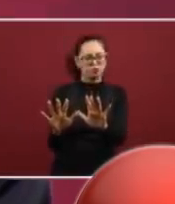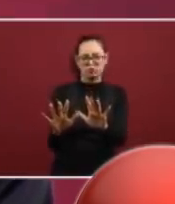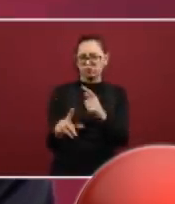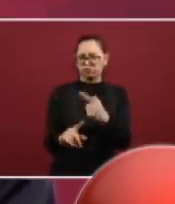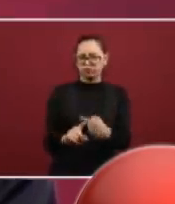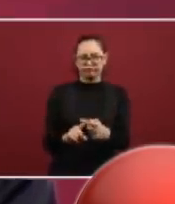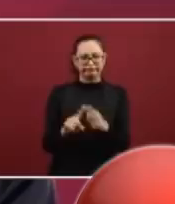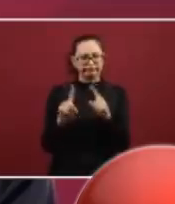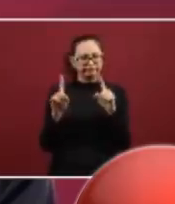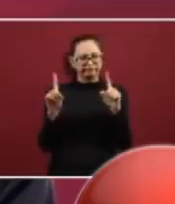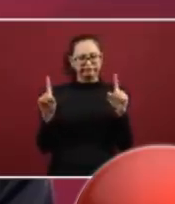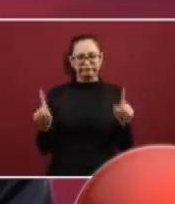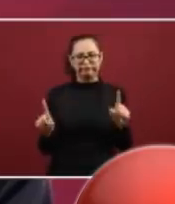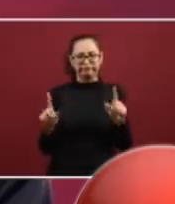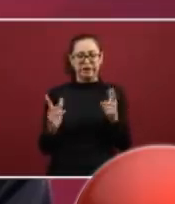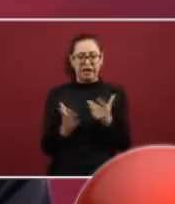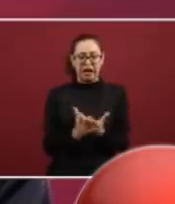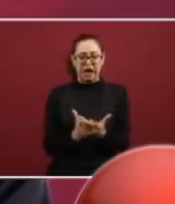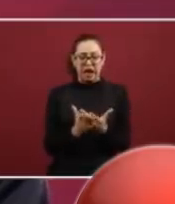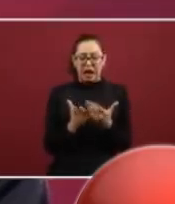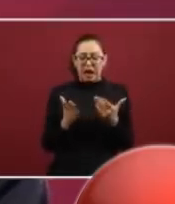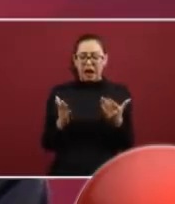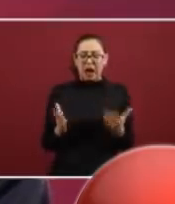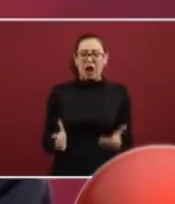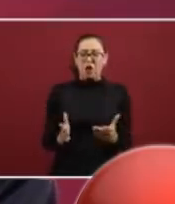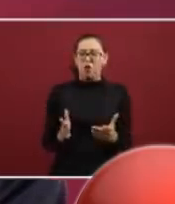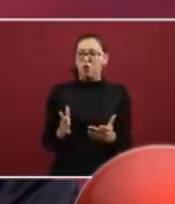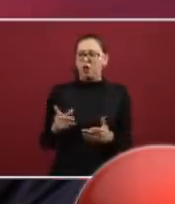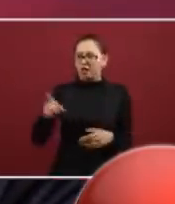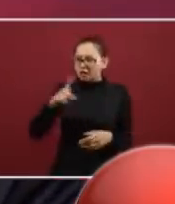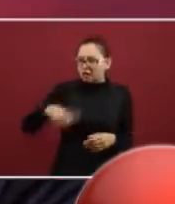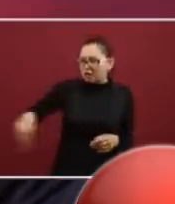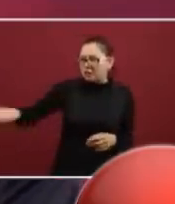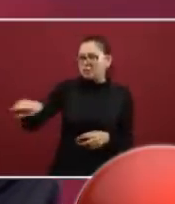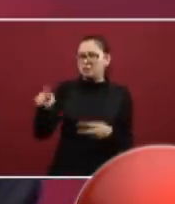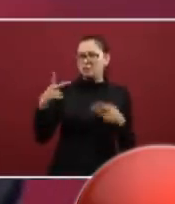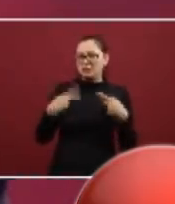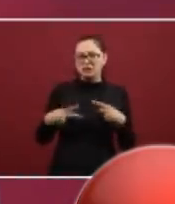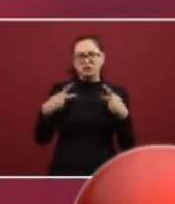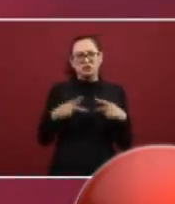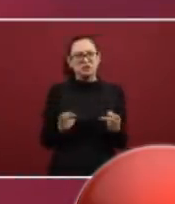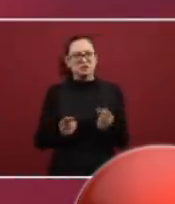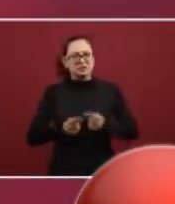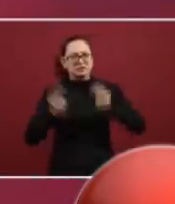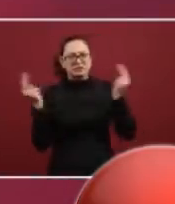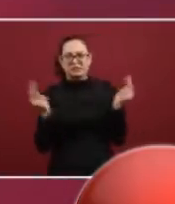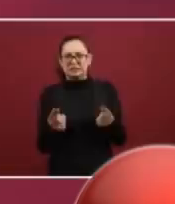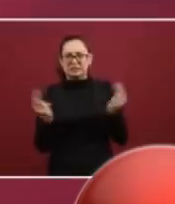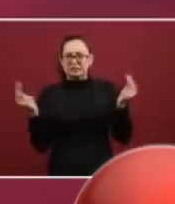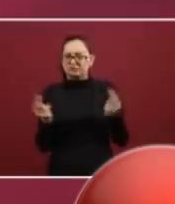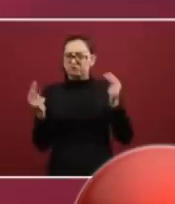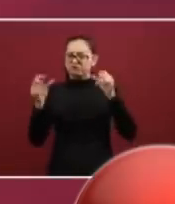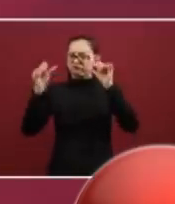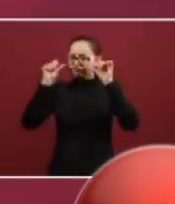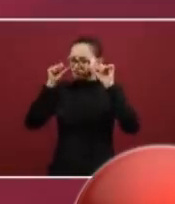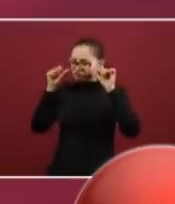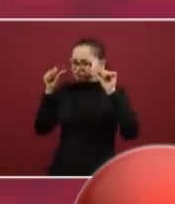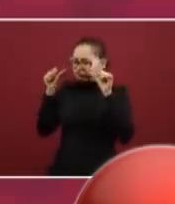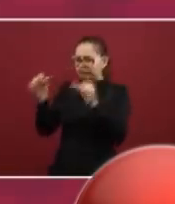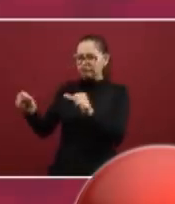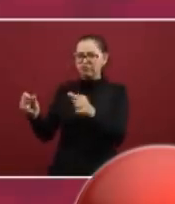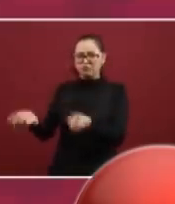se están atendiendo las necesidades de la gente, el que